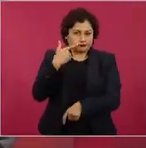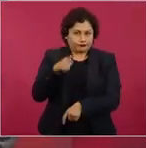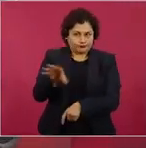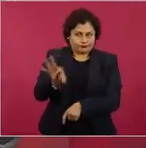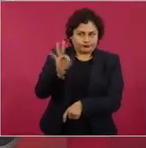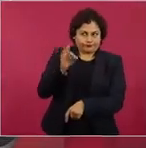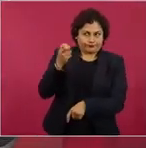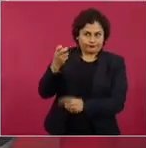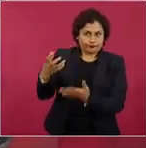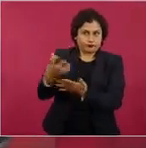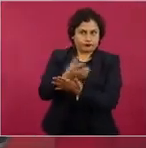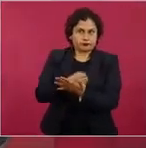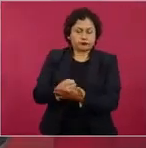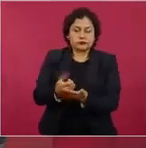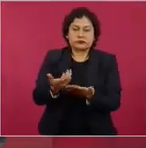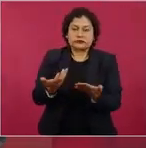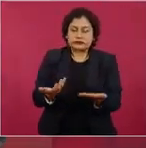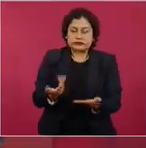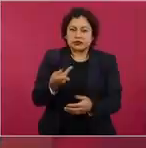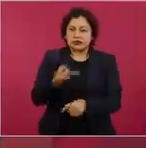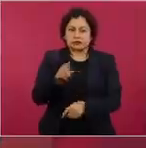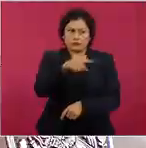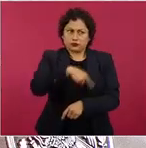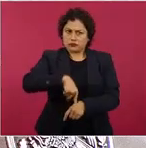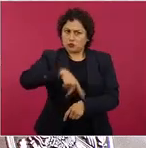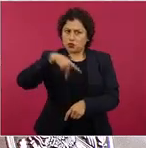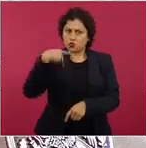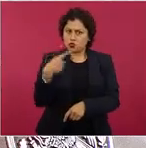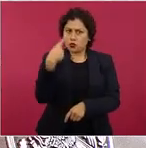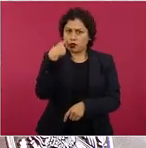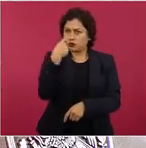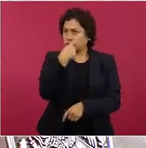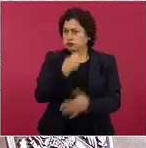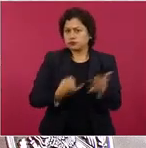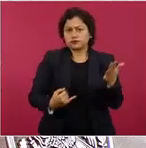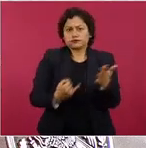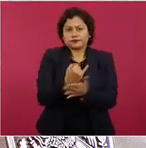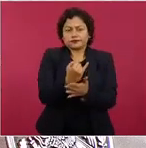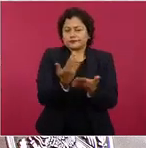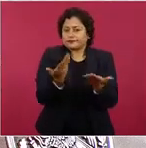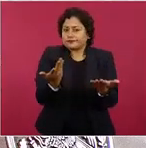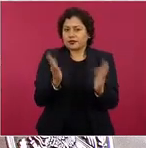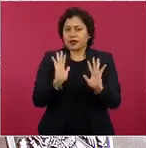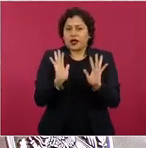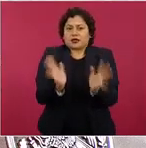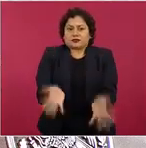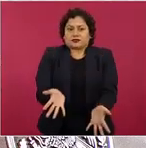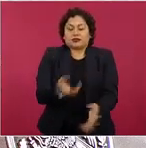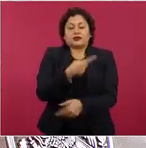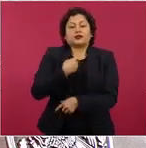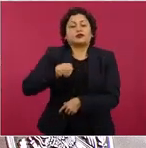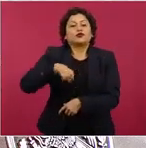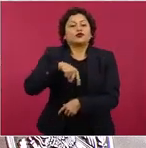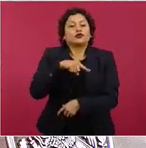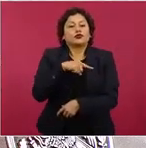pues fueron los trabajadores. Nosotros no podemos